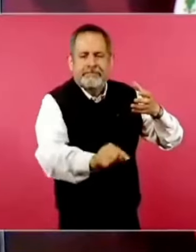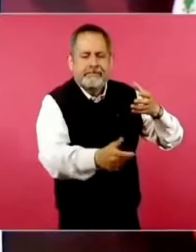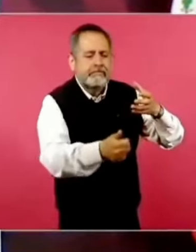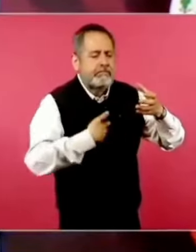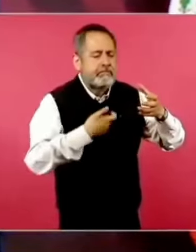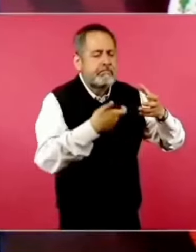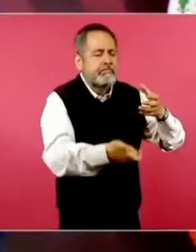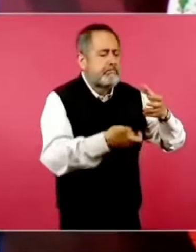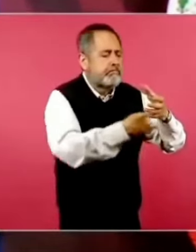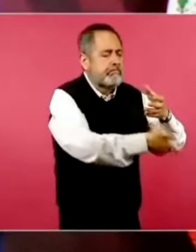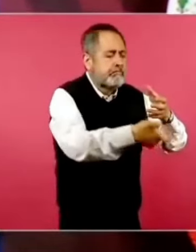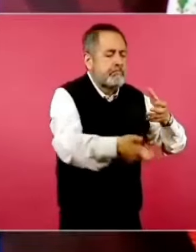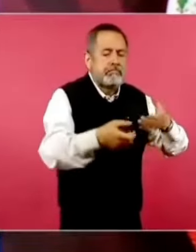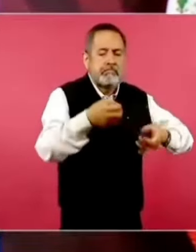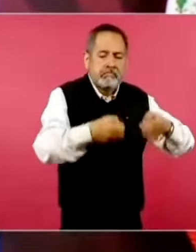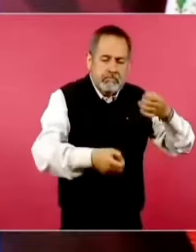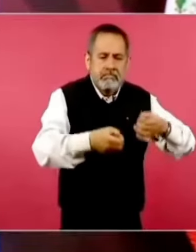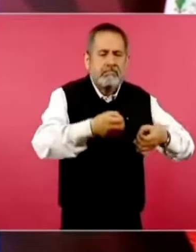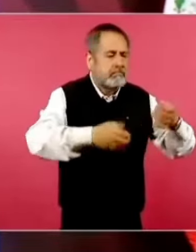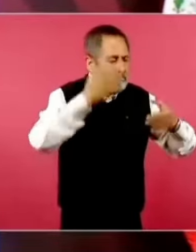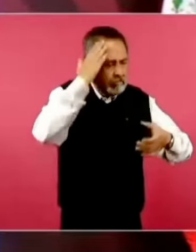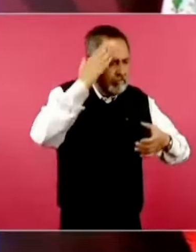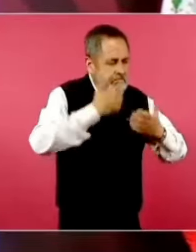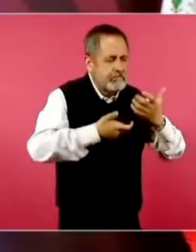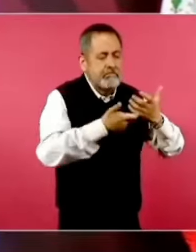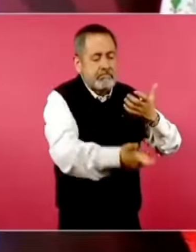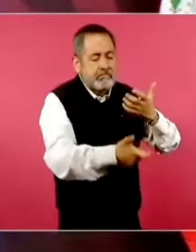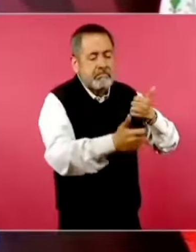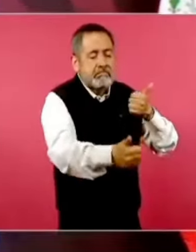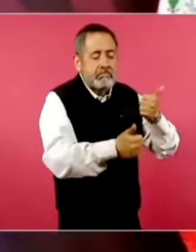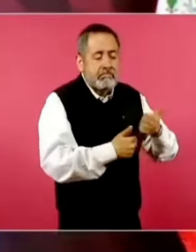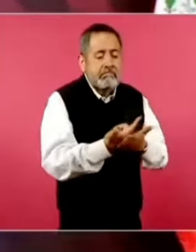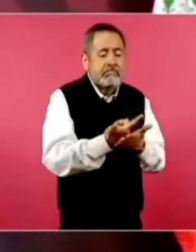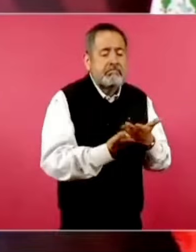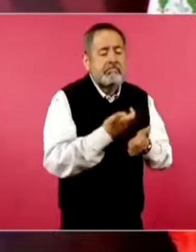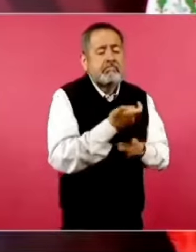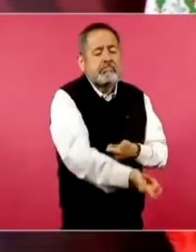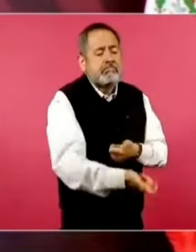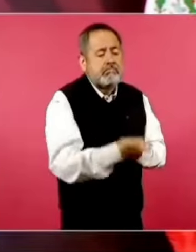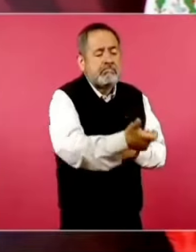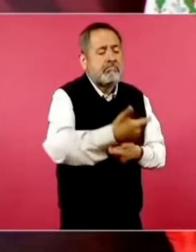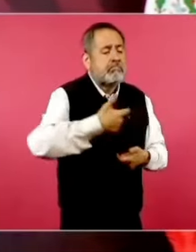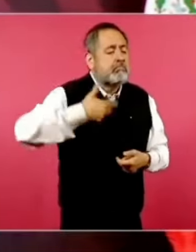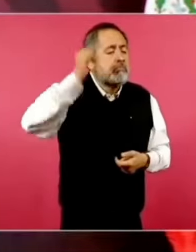a jueces, a magistrados y a ministros, de empleados.